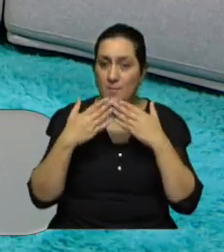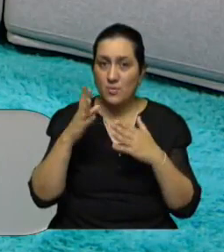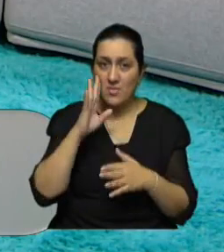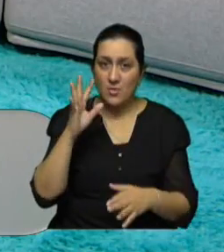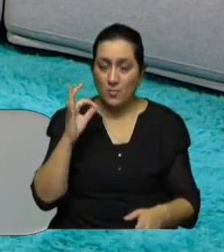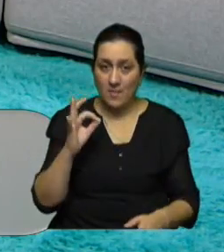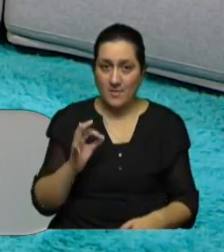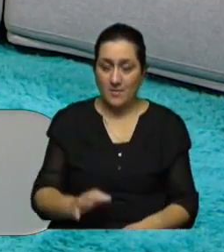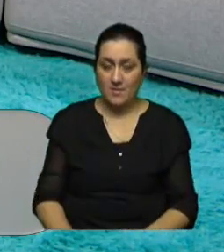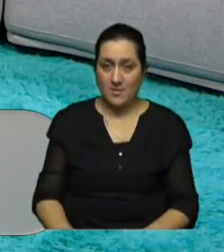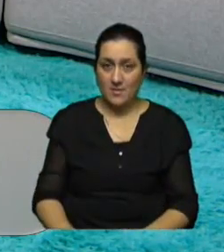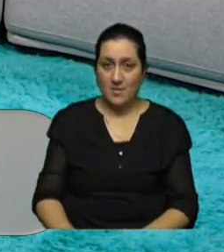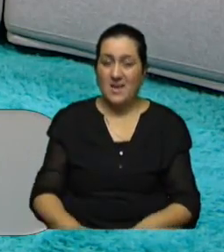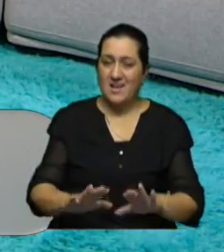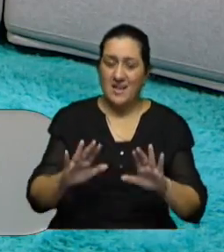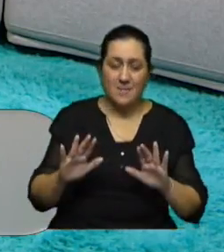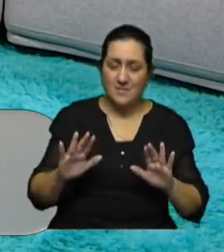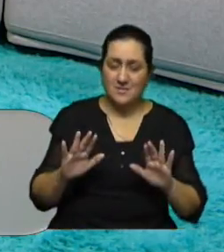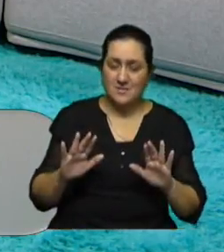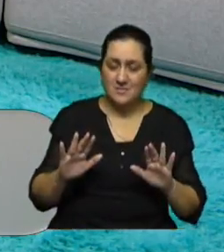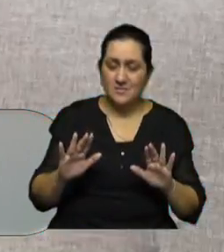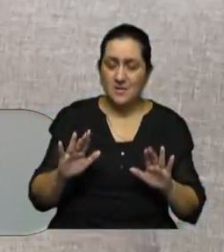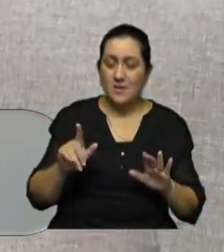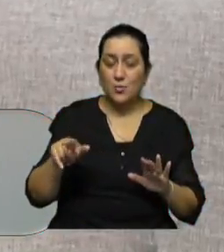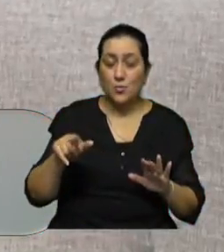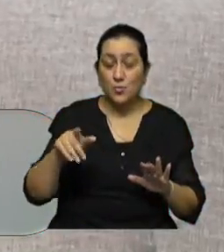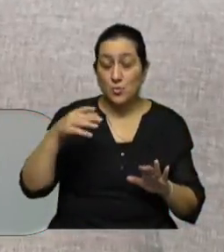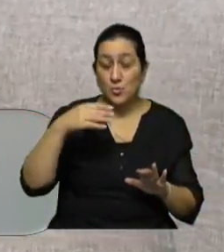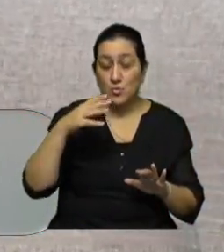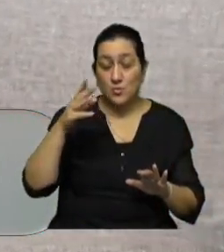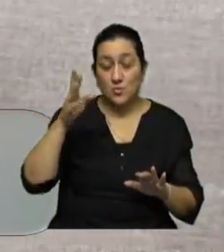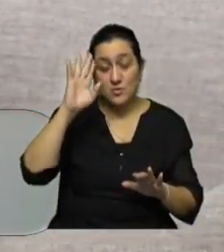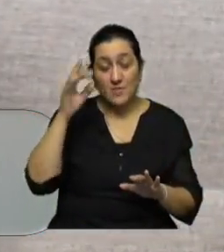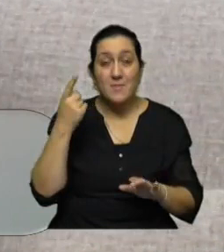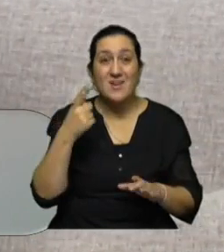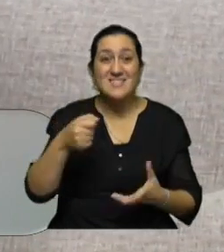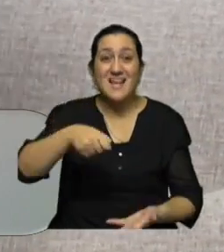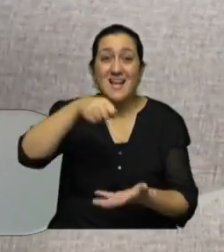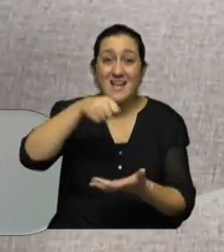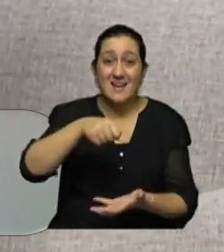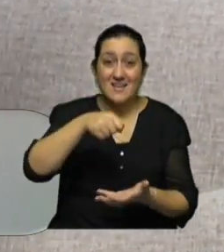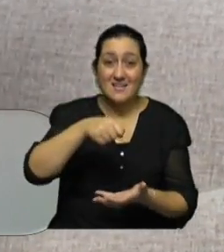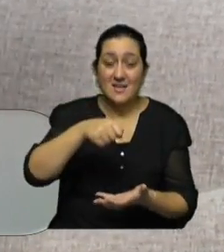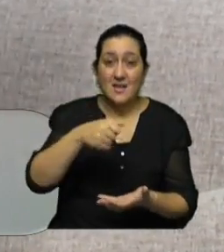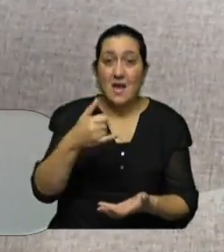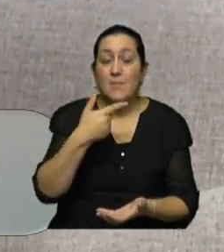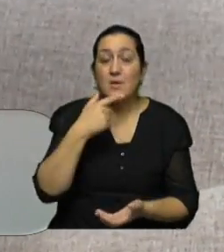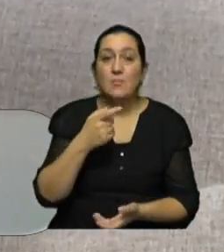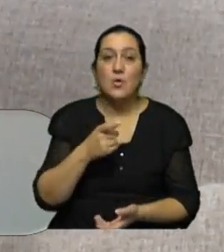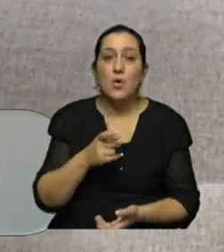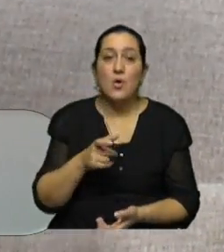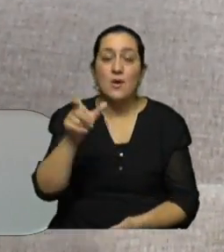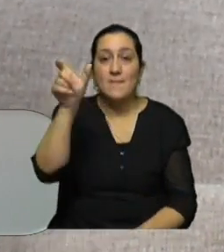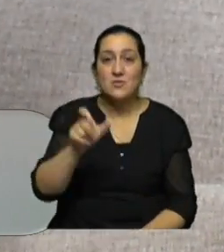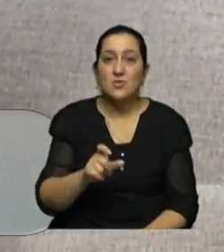que capaz que no sé si te compete, pero ¿esta canasta contempla, por ejemplo, un diabético o un